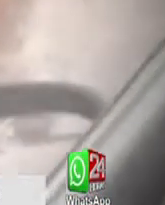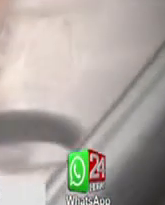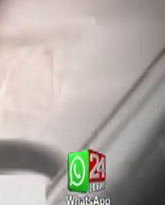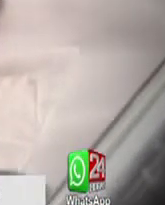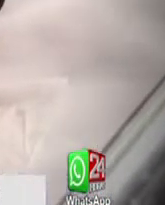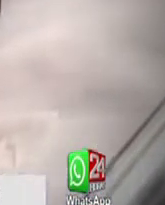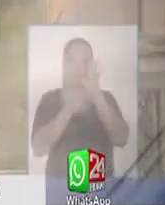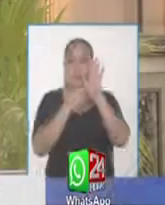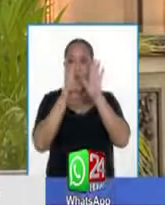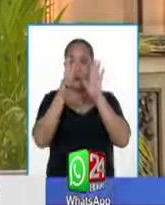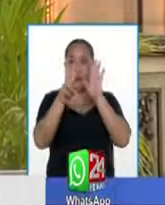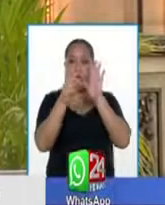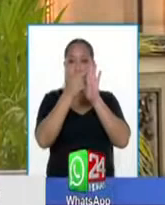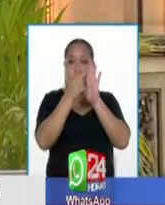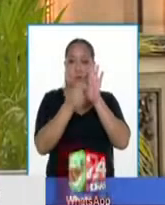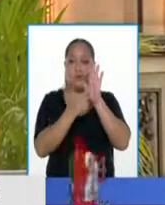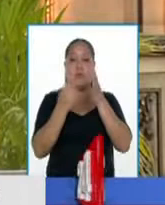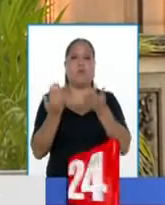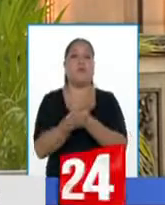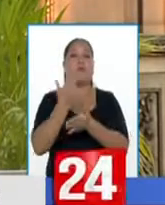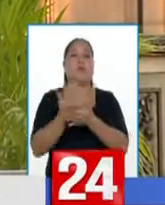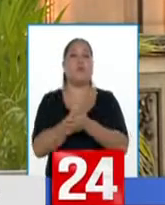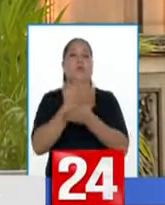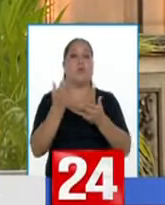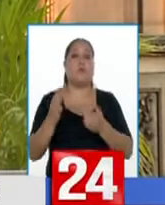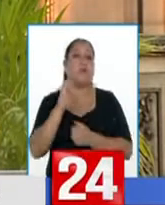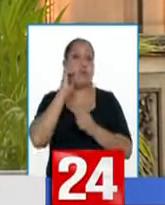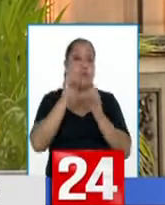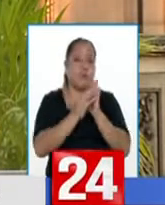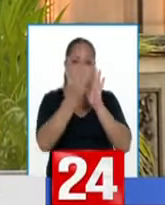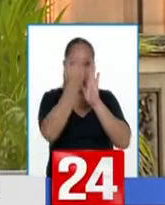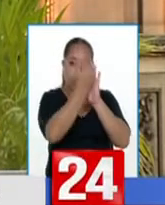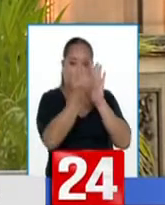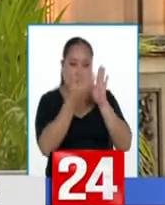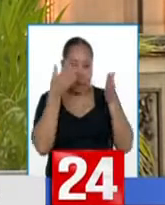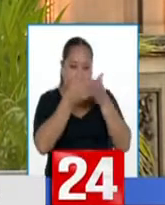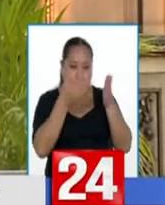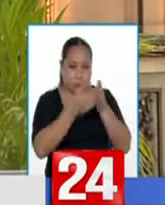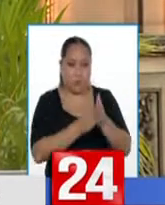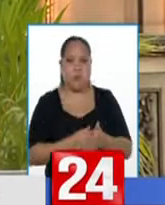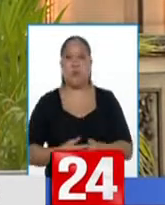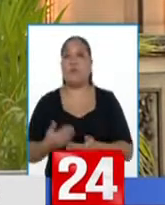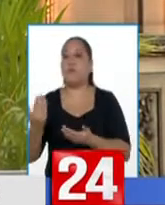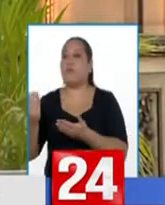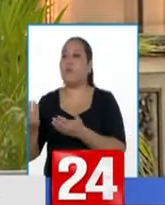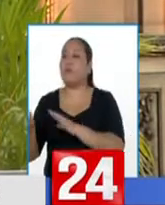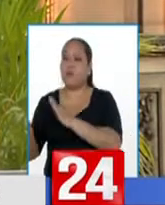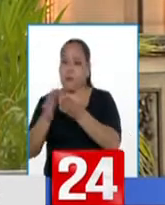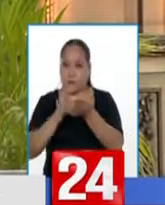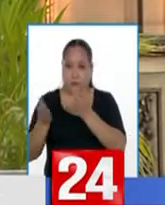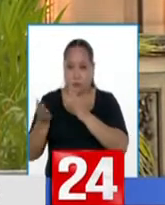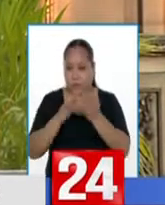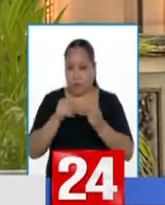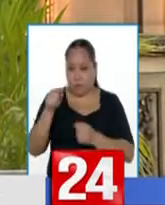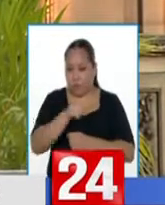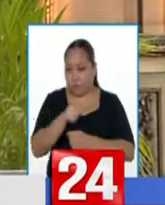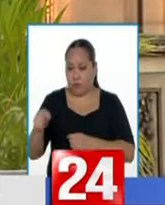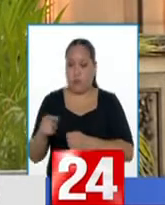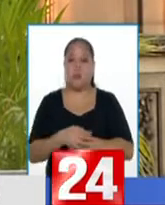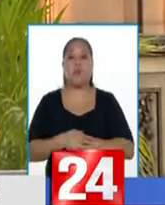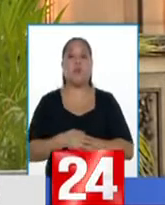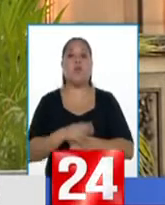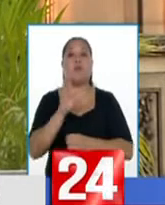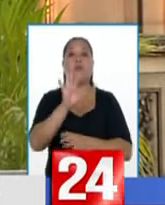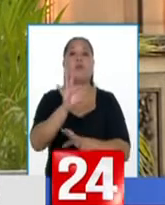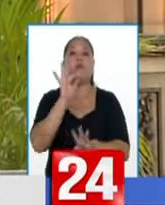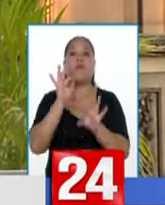principales, tanto de casos nuevos, o sea la incidencia, como los casos de mortalidad, lo que se